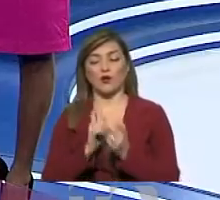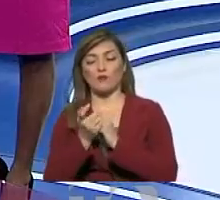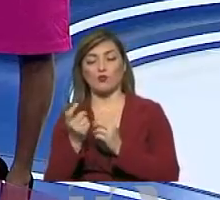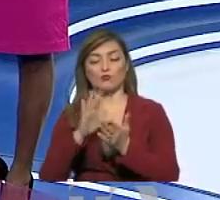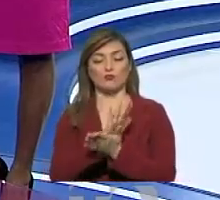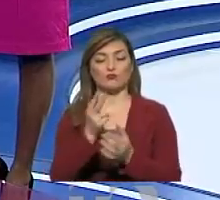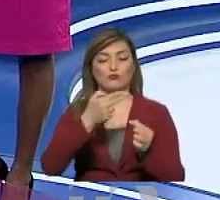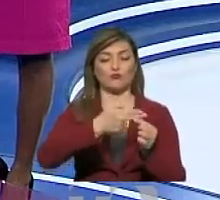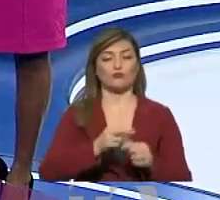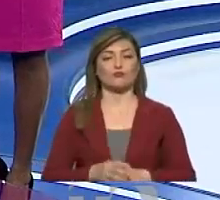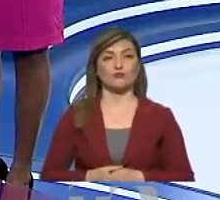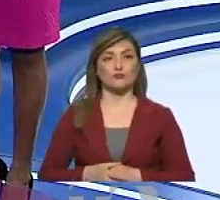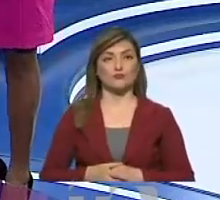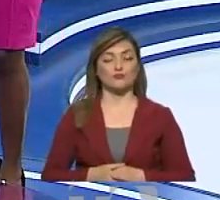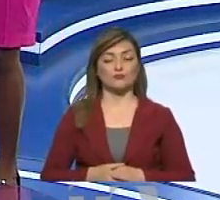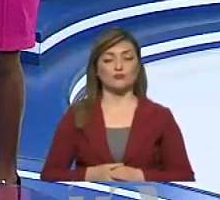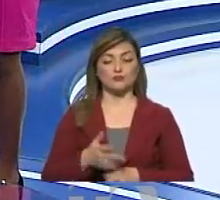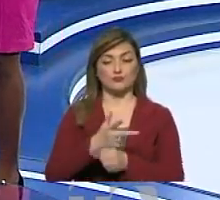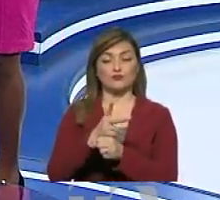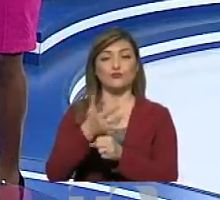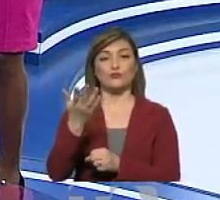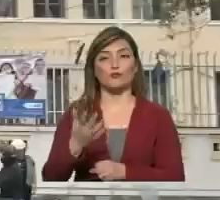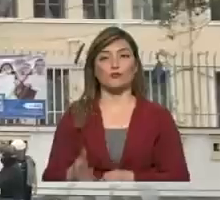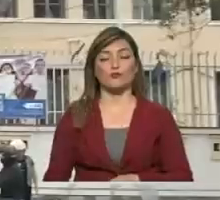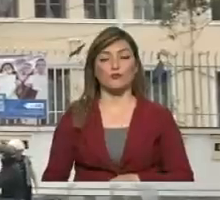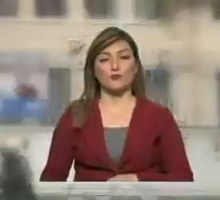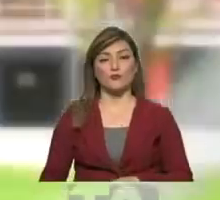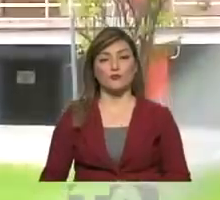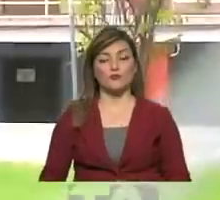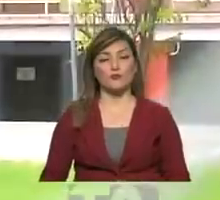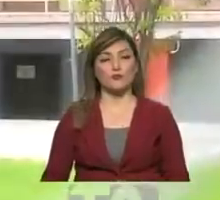¿no? Exactamente. Son varias realidades, pero tenemos un reportaje.